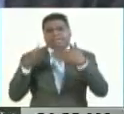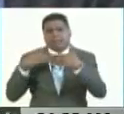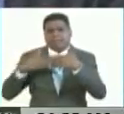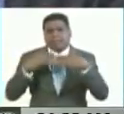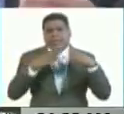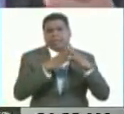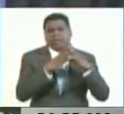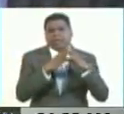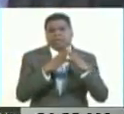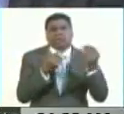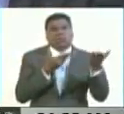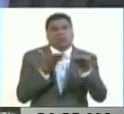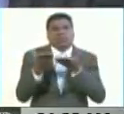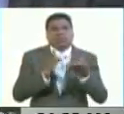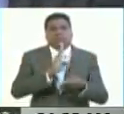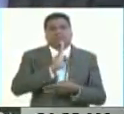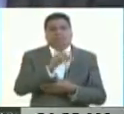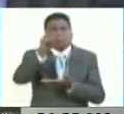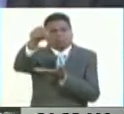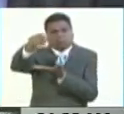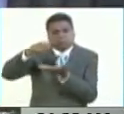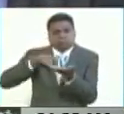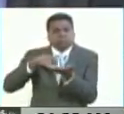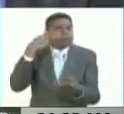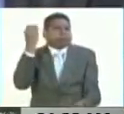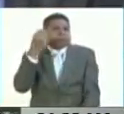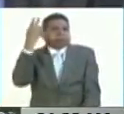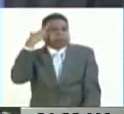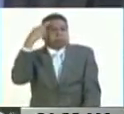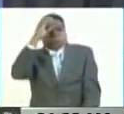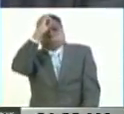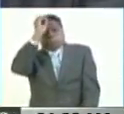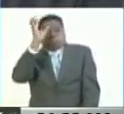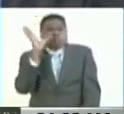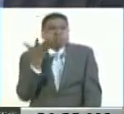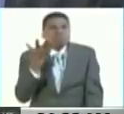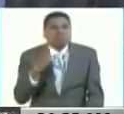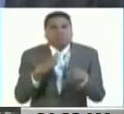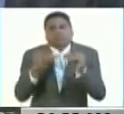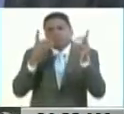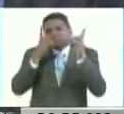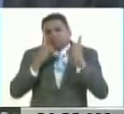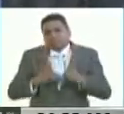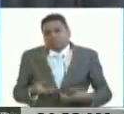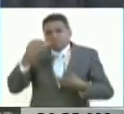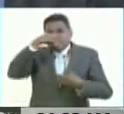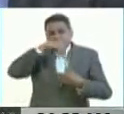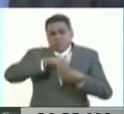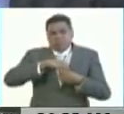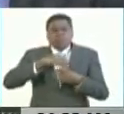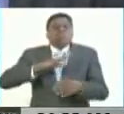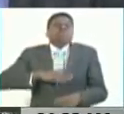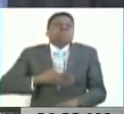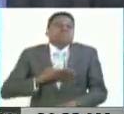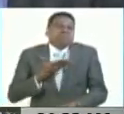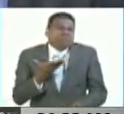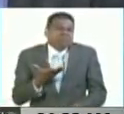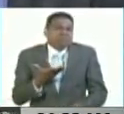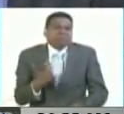servicios de todo lo que eran los puntos de venta. Y por supuesto, esa toma de decisiones internas pudo haber causado